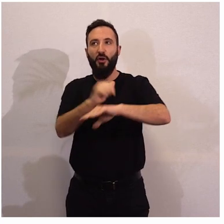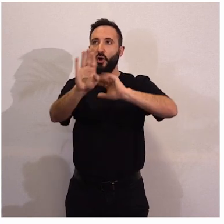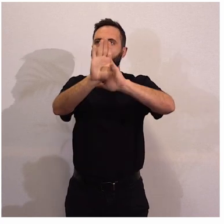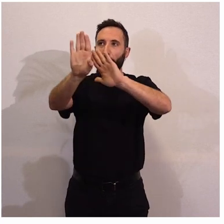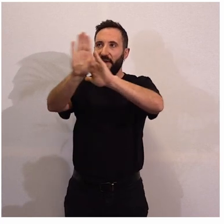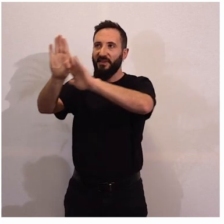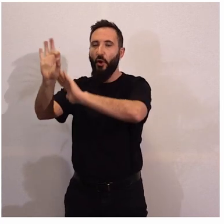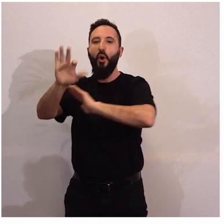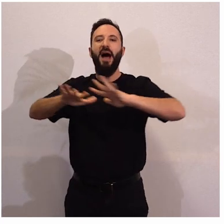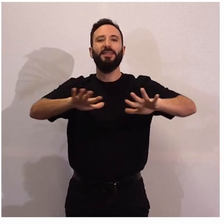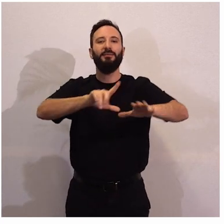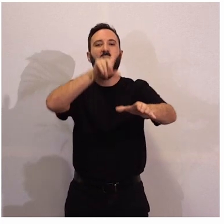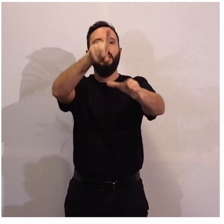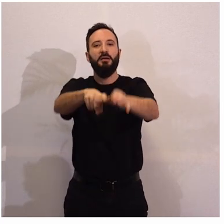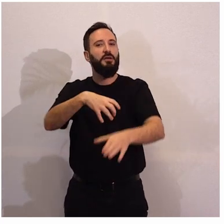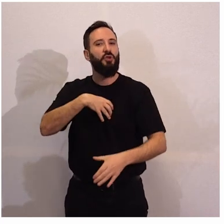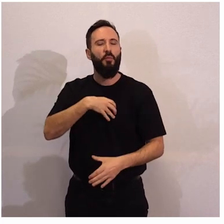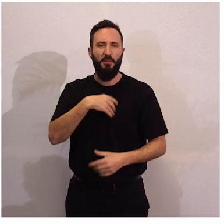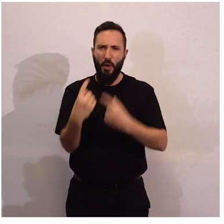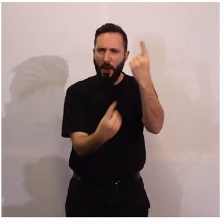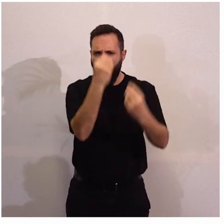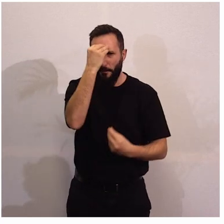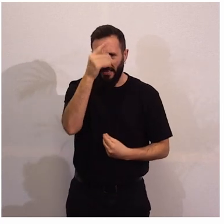o activistas? Adelante, Esther.